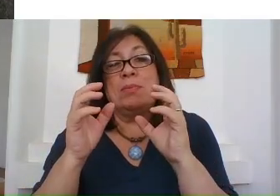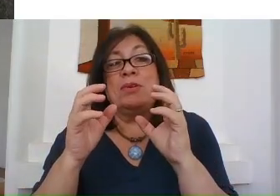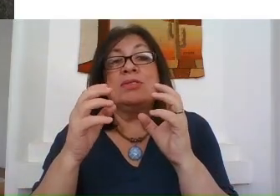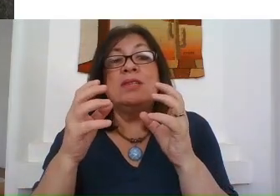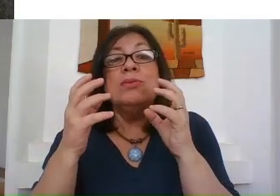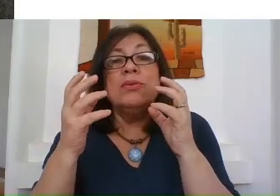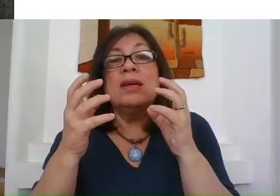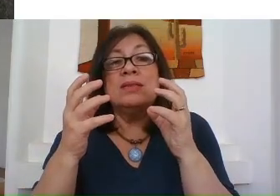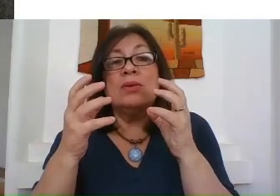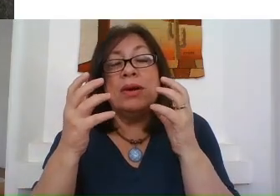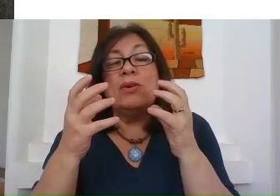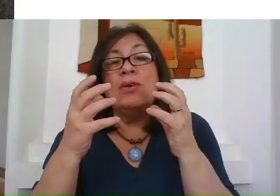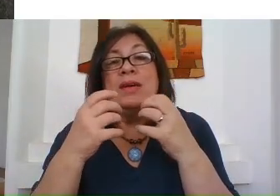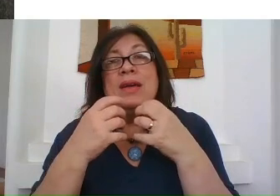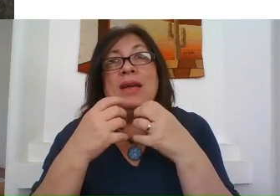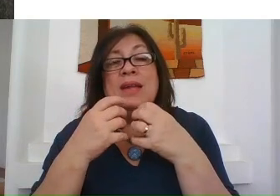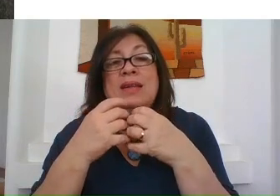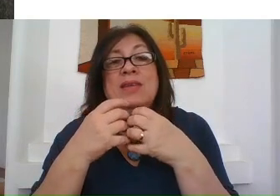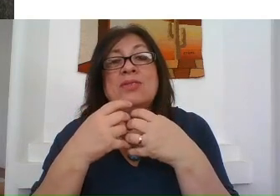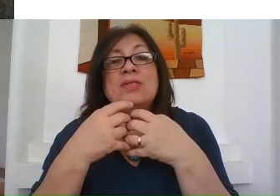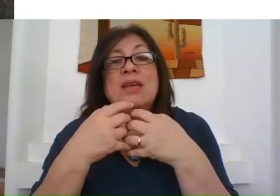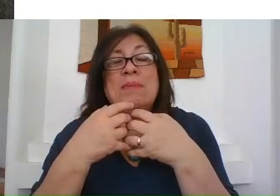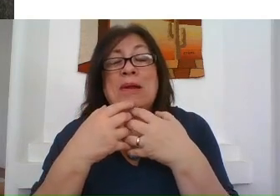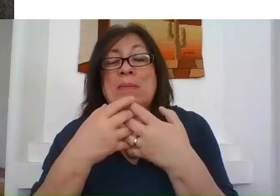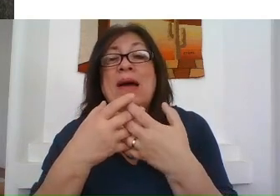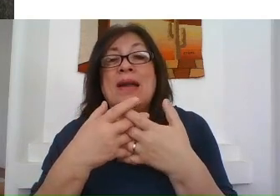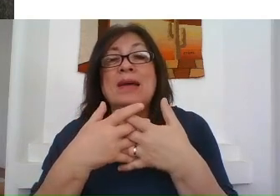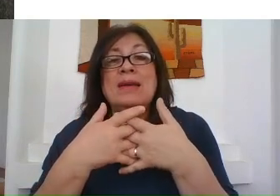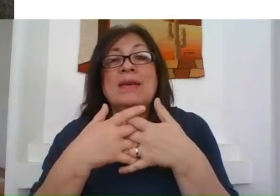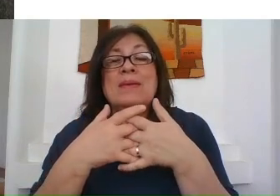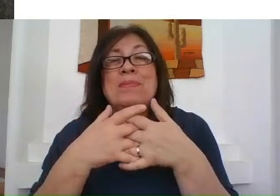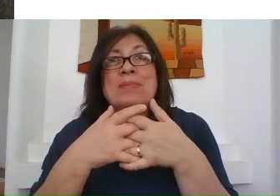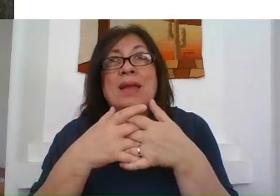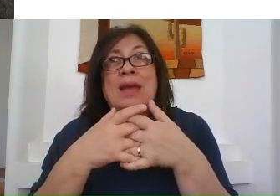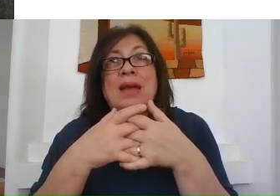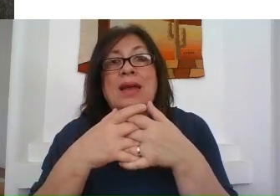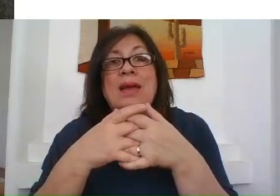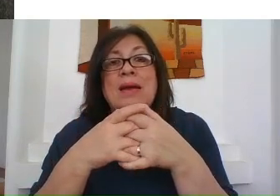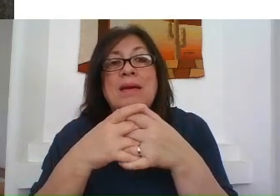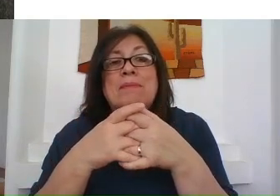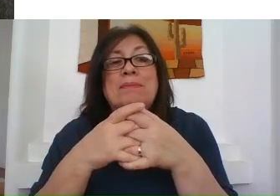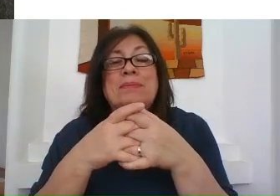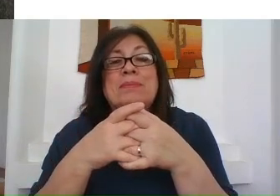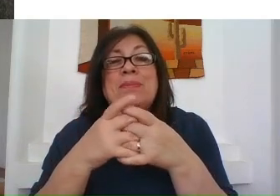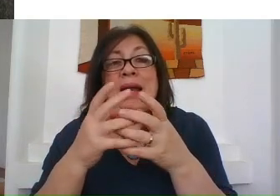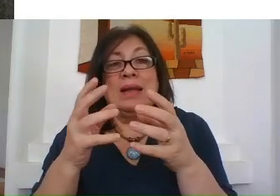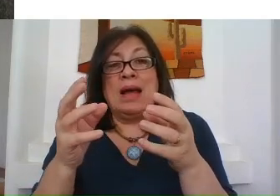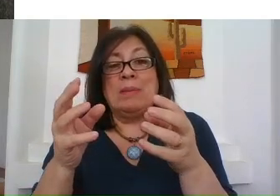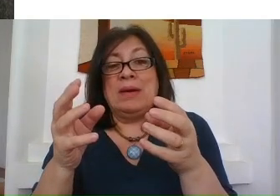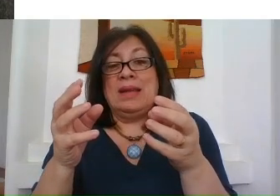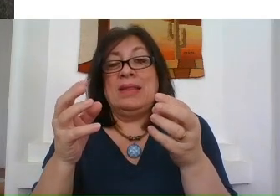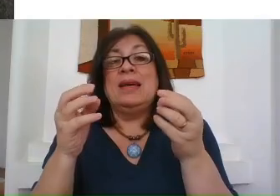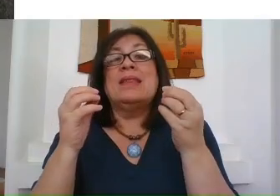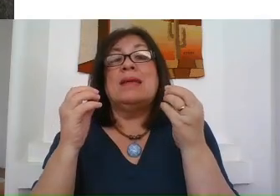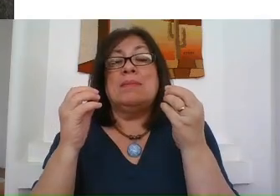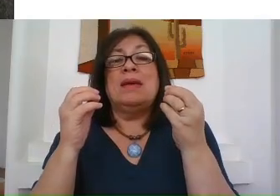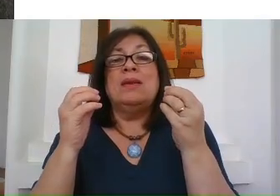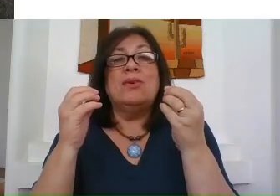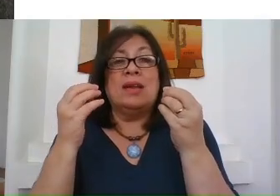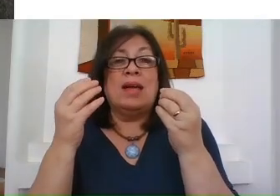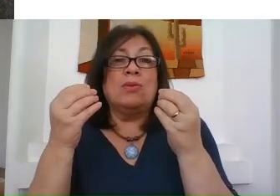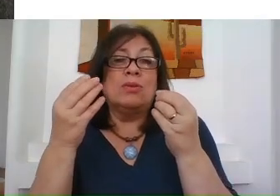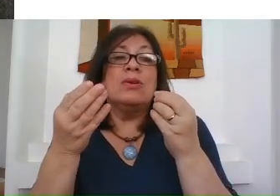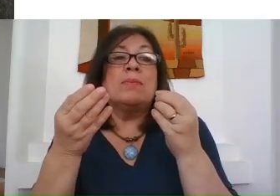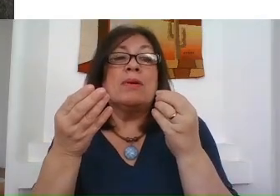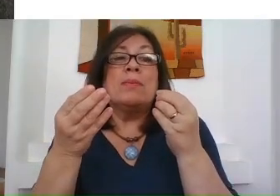en espejo. Pero sin dudas, luego el niño se prepara eh, para aprender